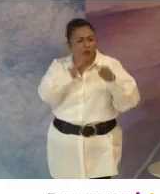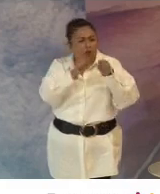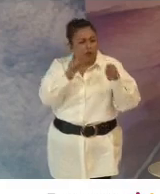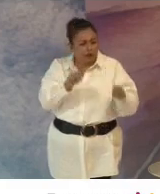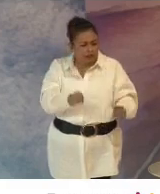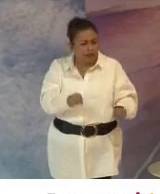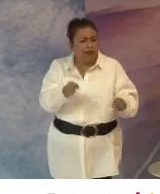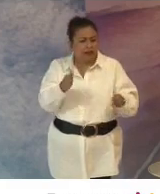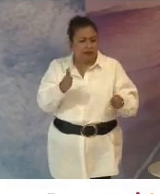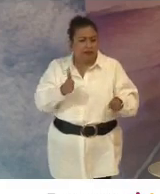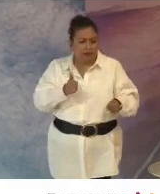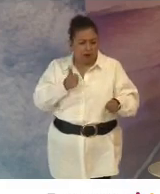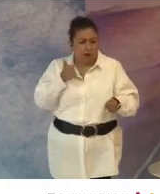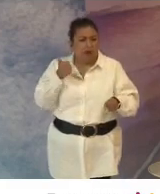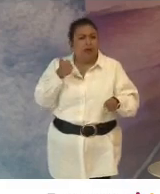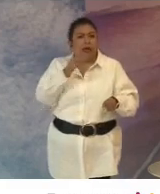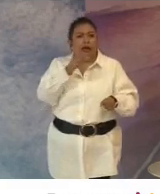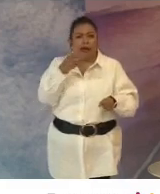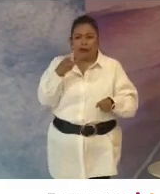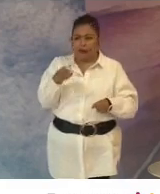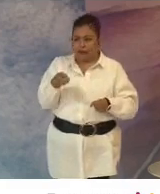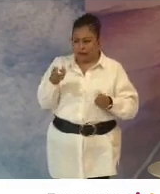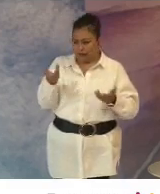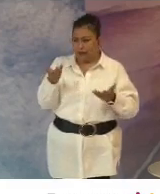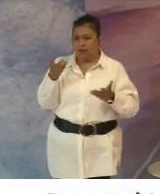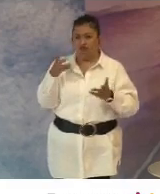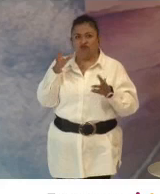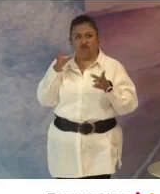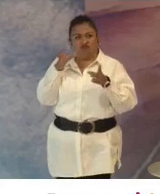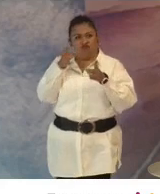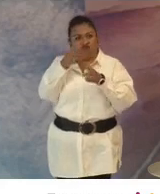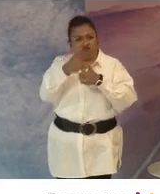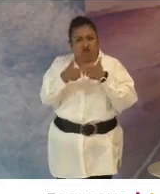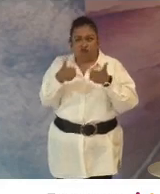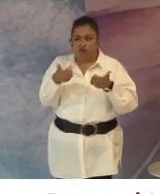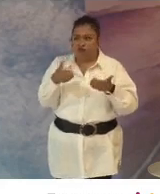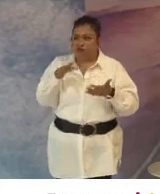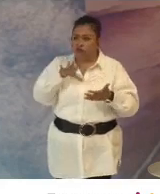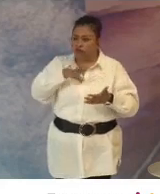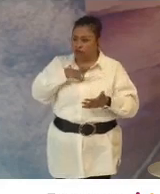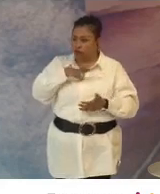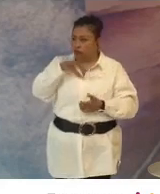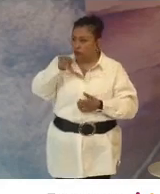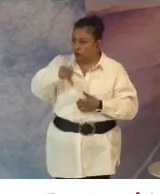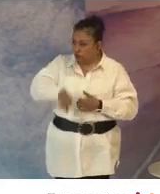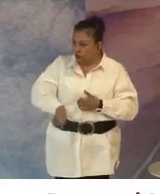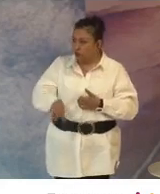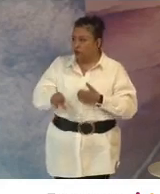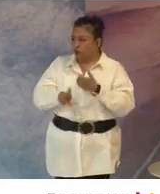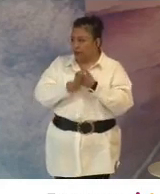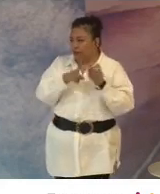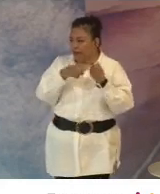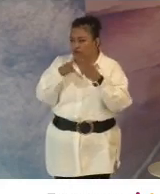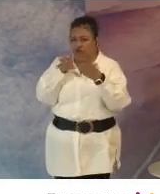sistemas a esta situación, a los desafíos a los que nos enfrentamos actualmente.